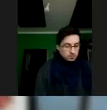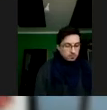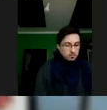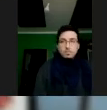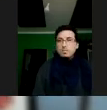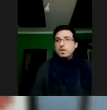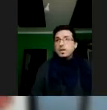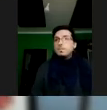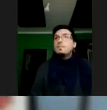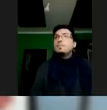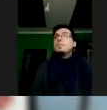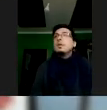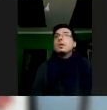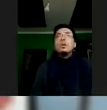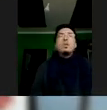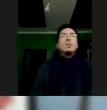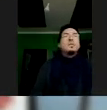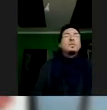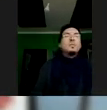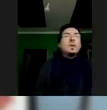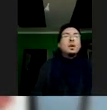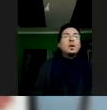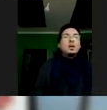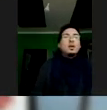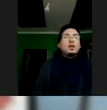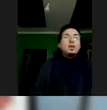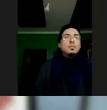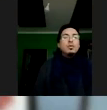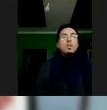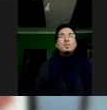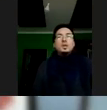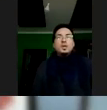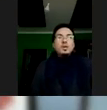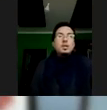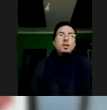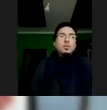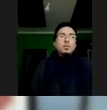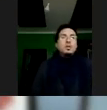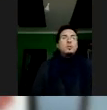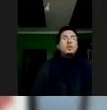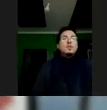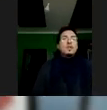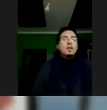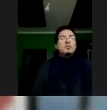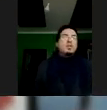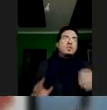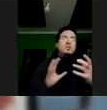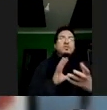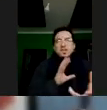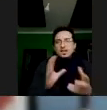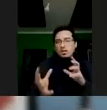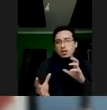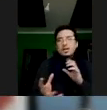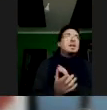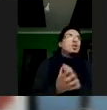atento. Sí, lo dejamos presente. Y por último, chiquillos, ¿qué vista tenemos? Tenemos la vista, o sea, no sé